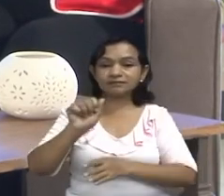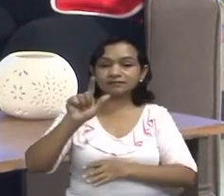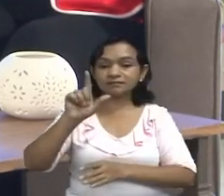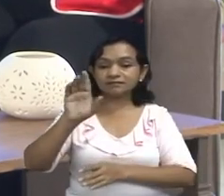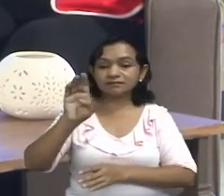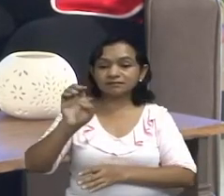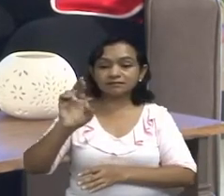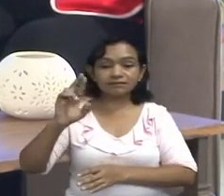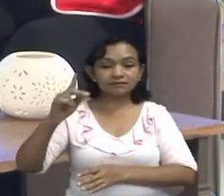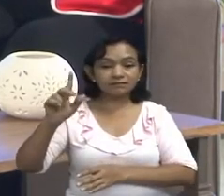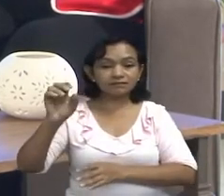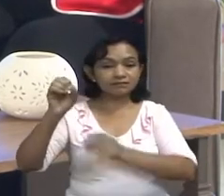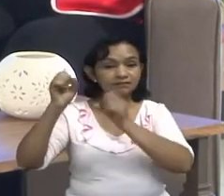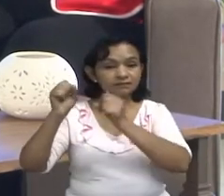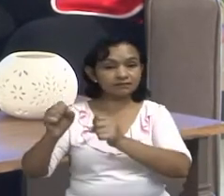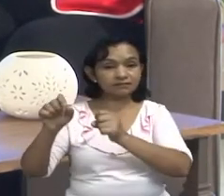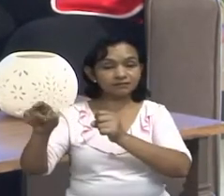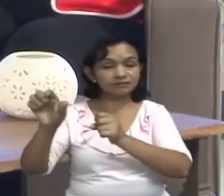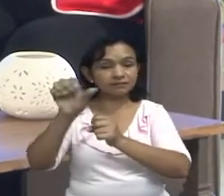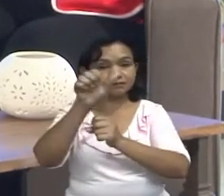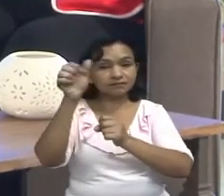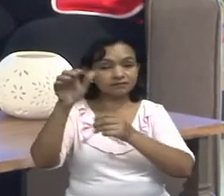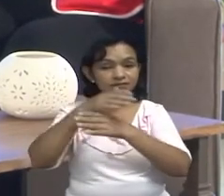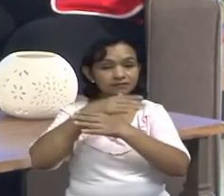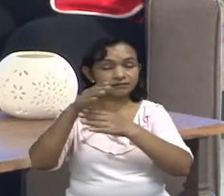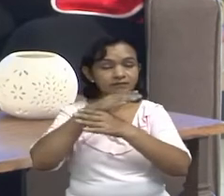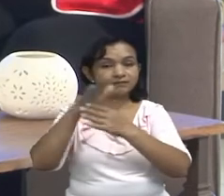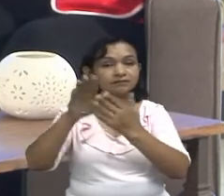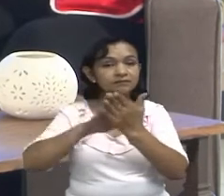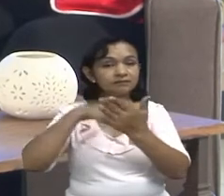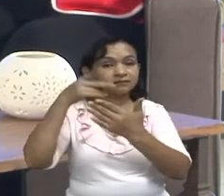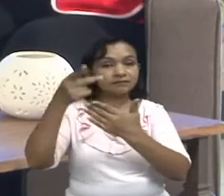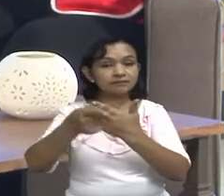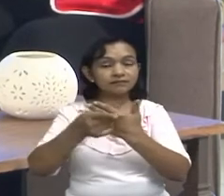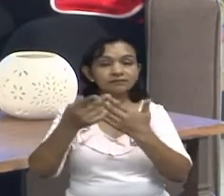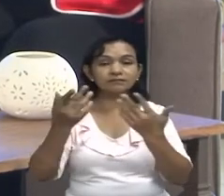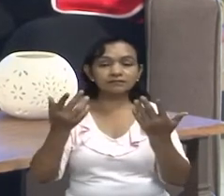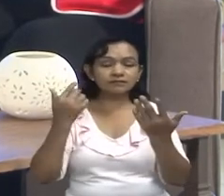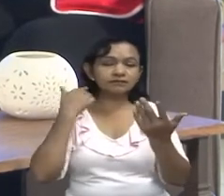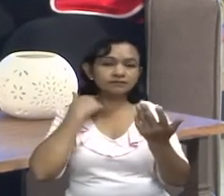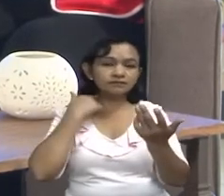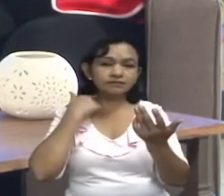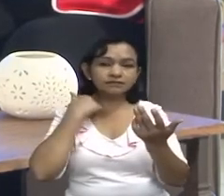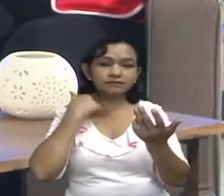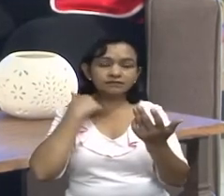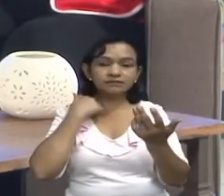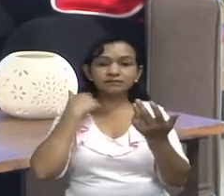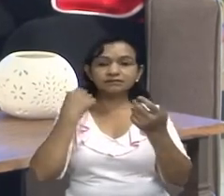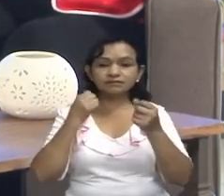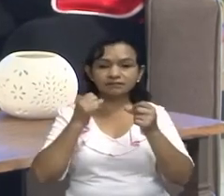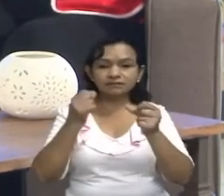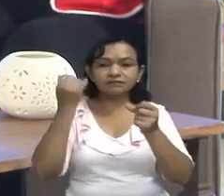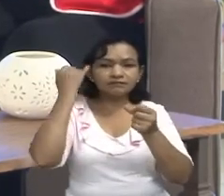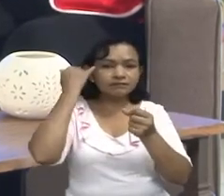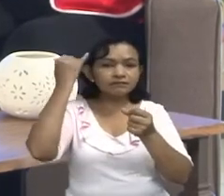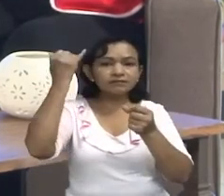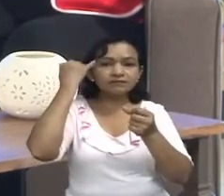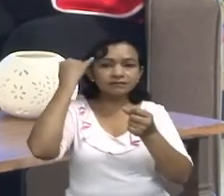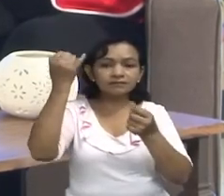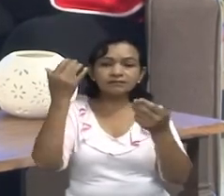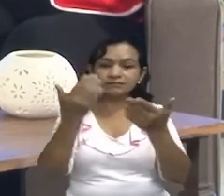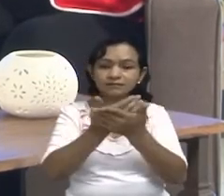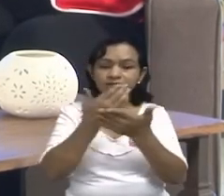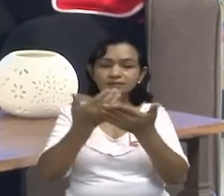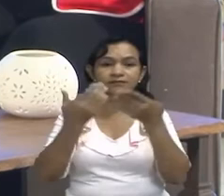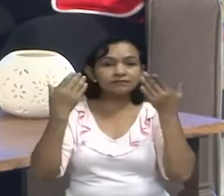también pudimos ver otro tipo de programación, es decir, el canal ha estado siempre en constante reinvención. Okay.